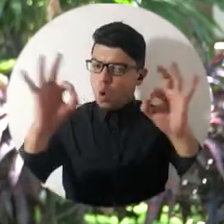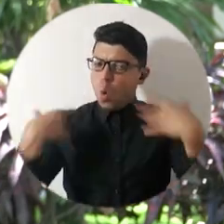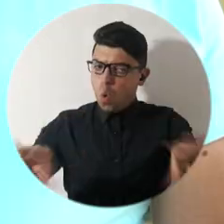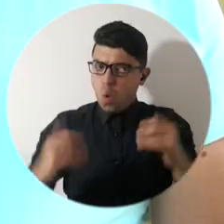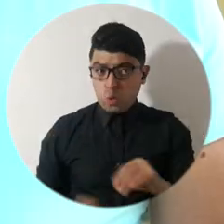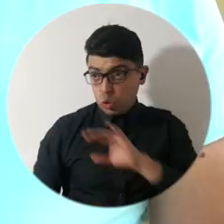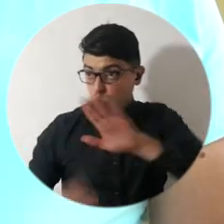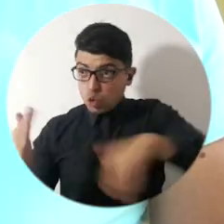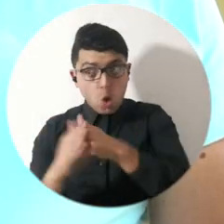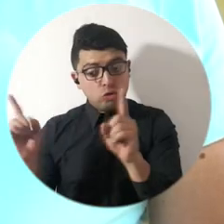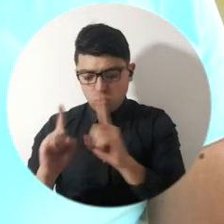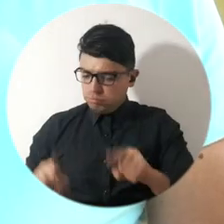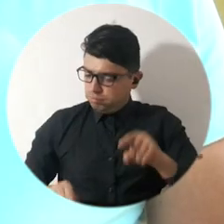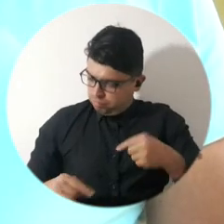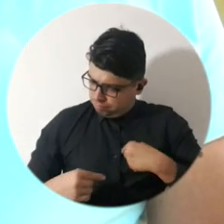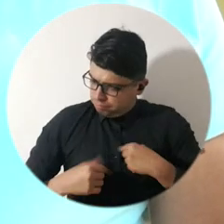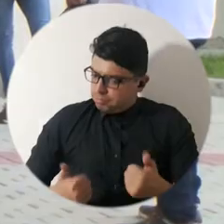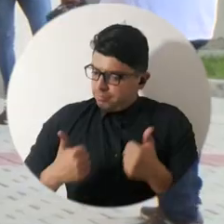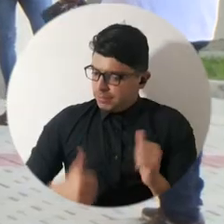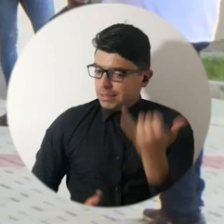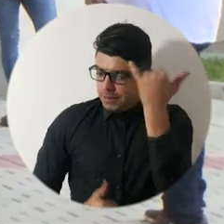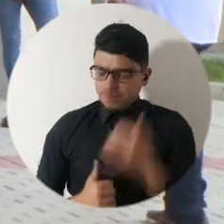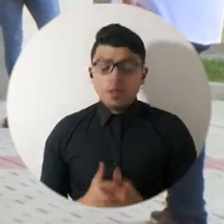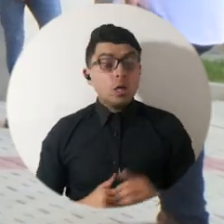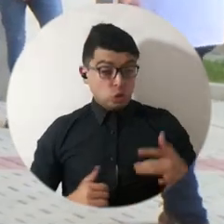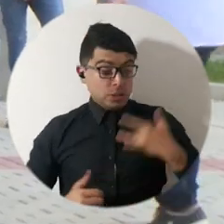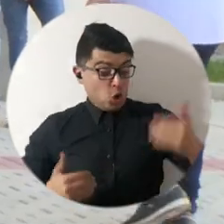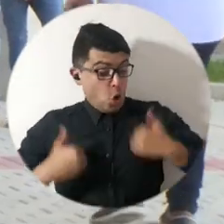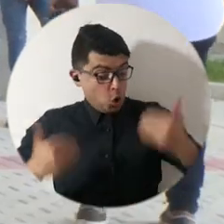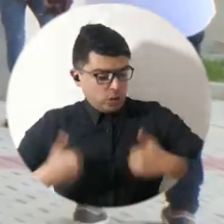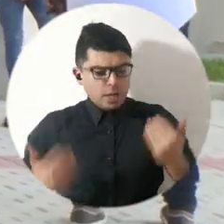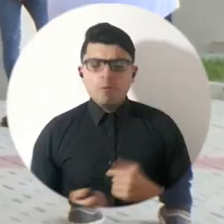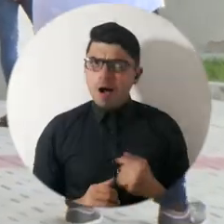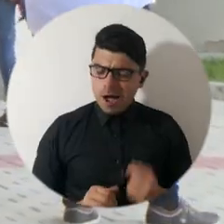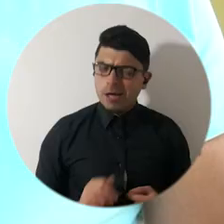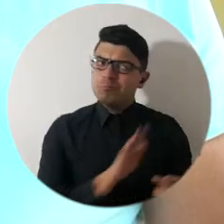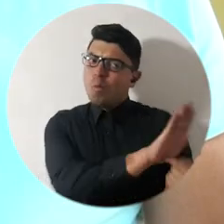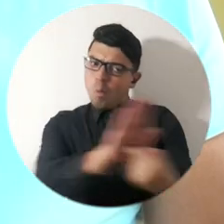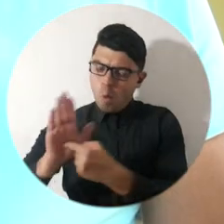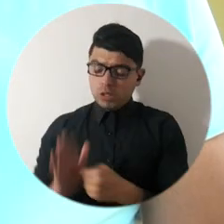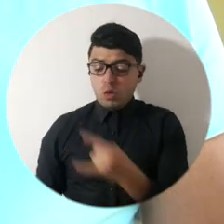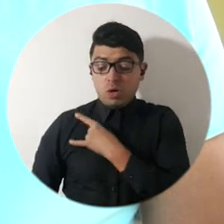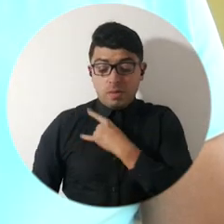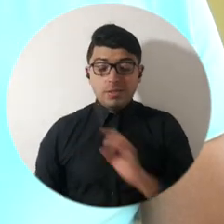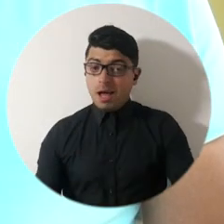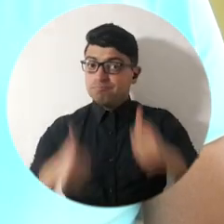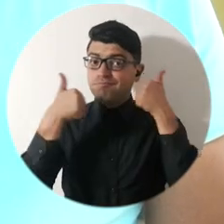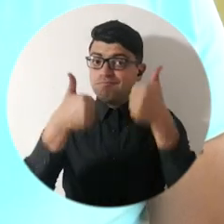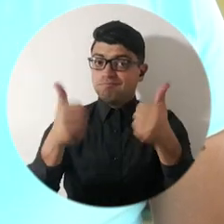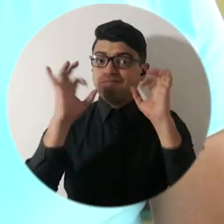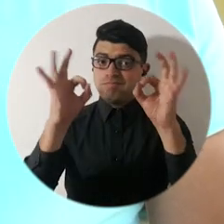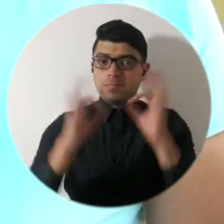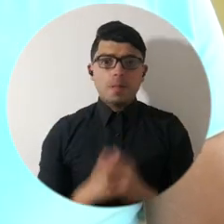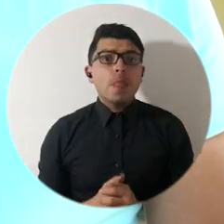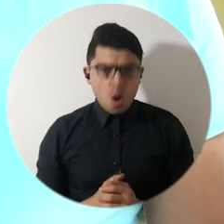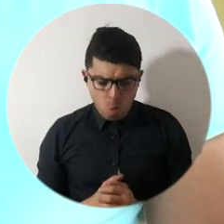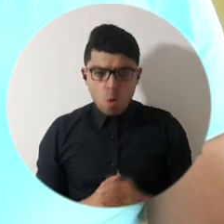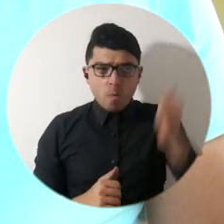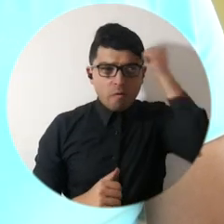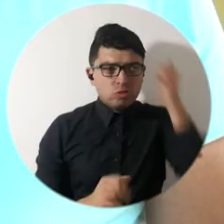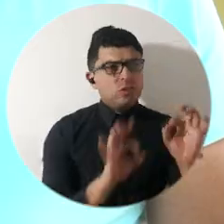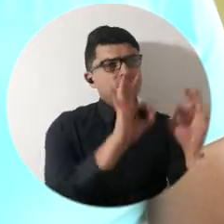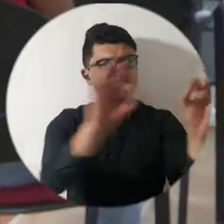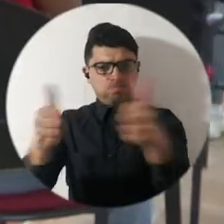logrado tener. Me siento muy contento, ya que eso nos demuestra que estamos en una buena universidad, con unos